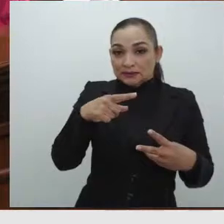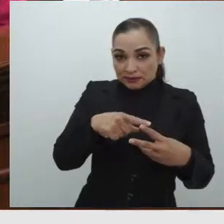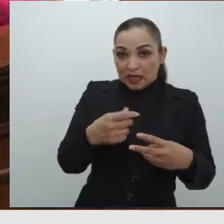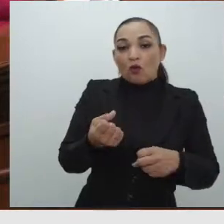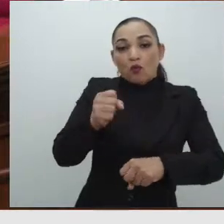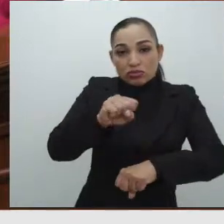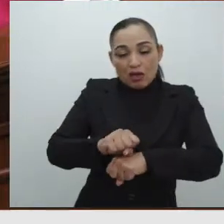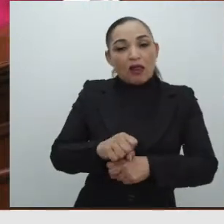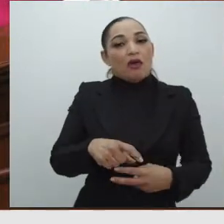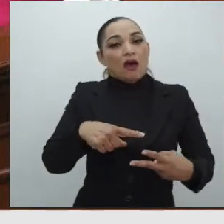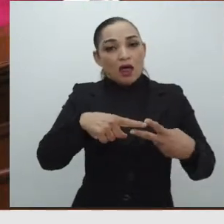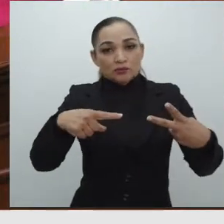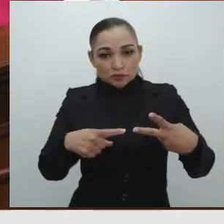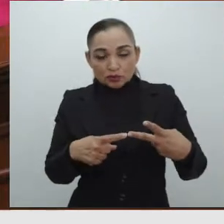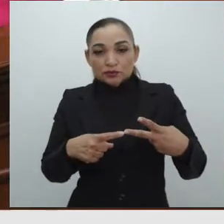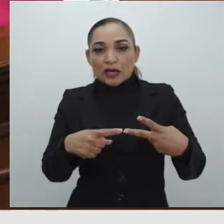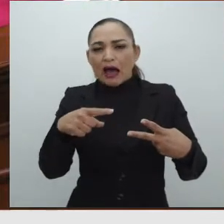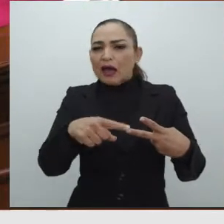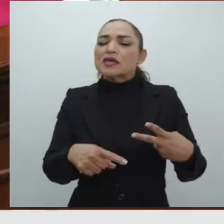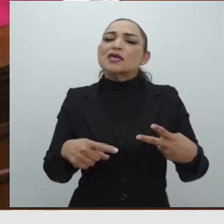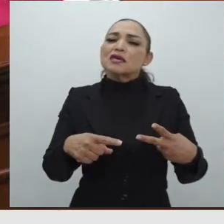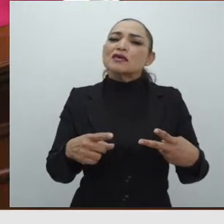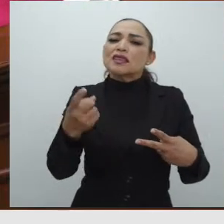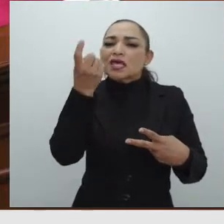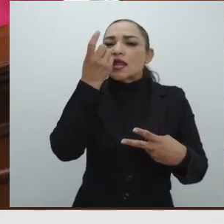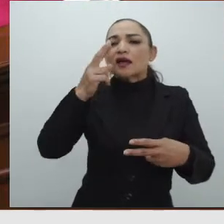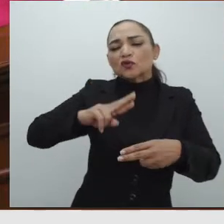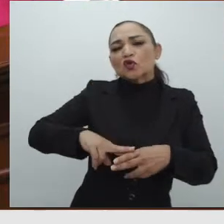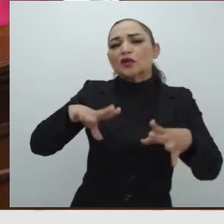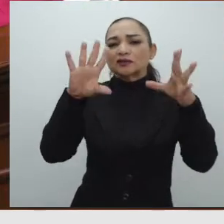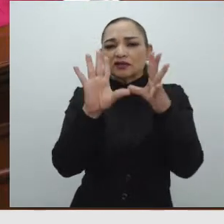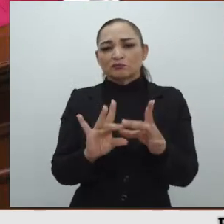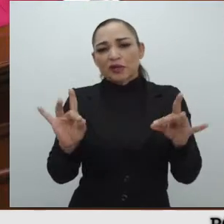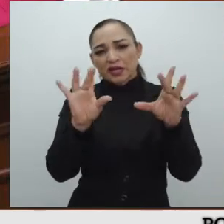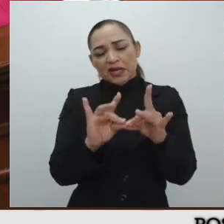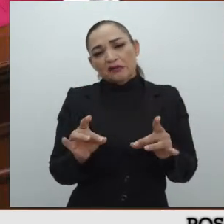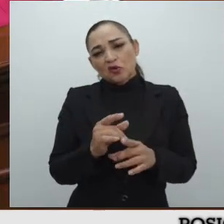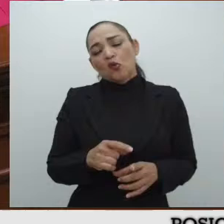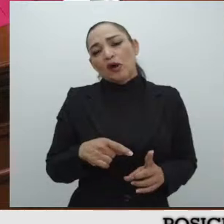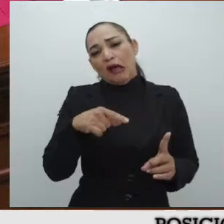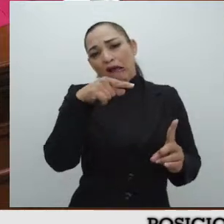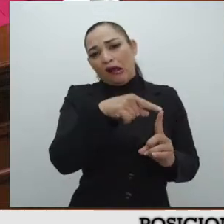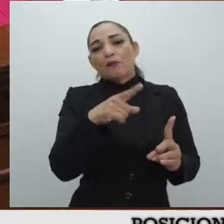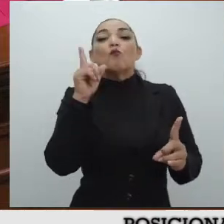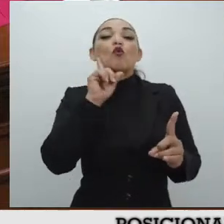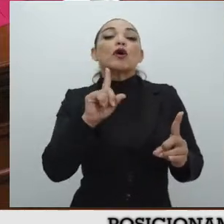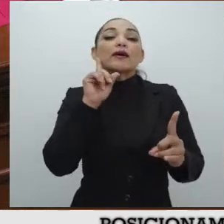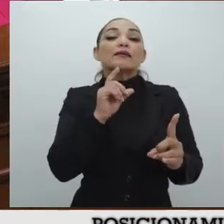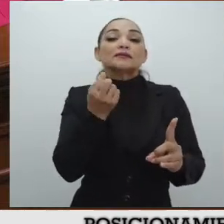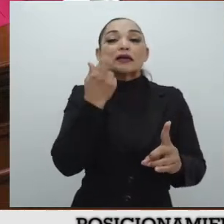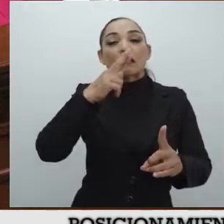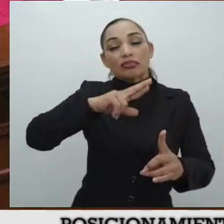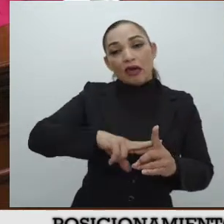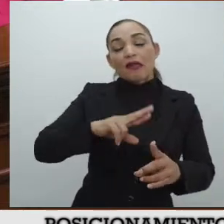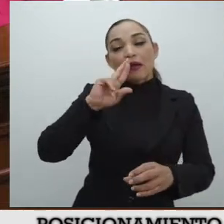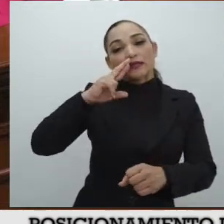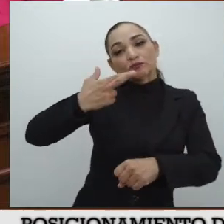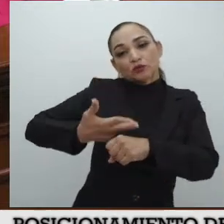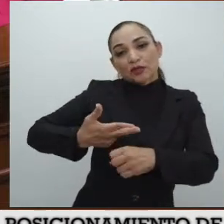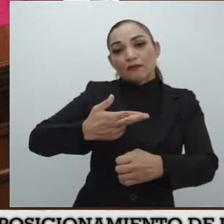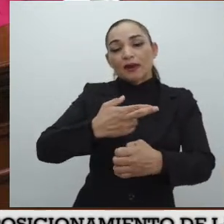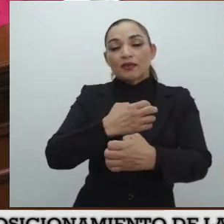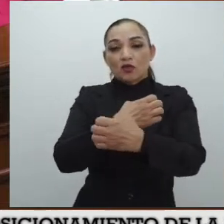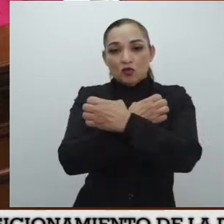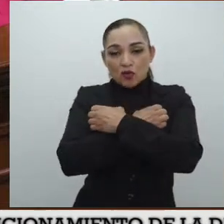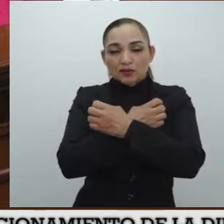ahí estuvieron los directores exponiéndole a la secretaria la situación de cada una de las escuelas, se hizo el recorrido de